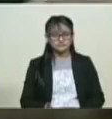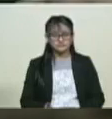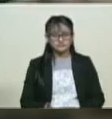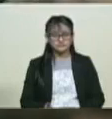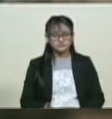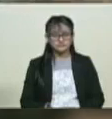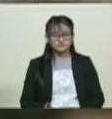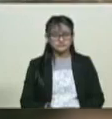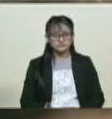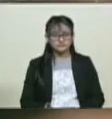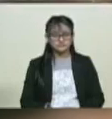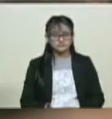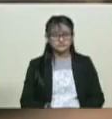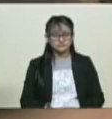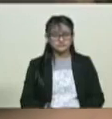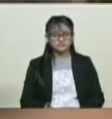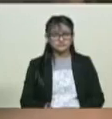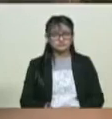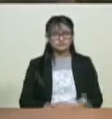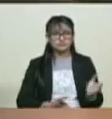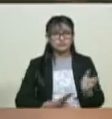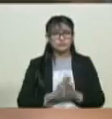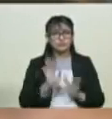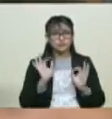que superen lo existente